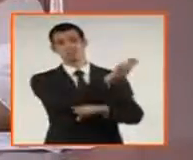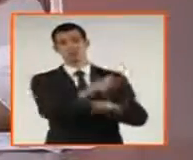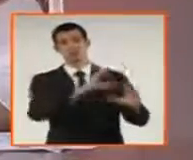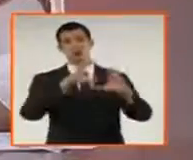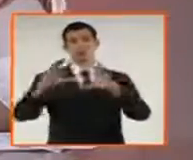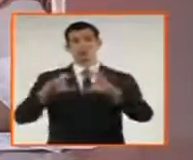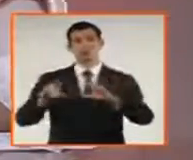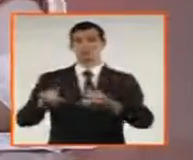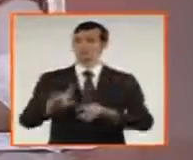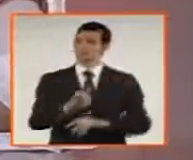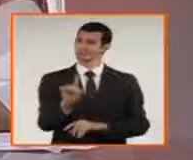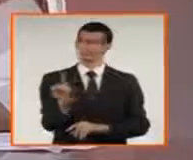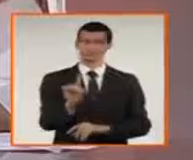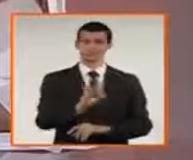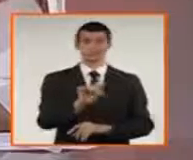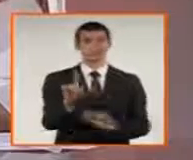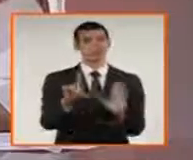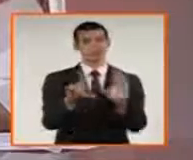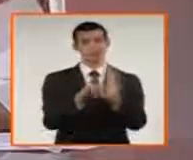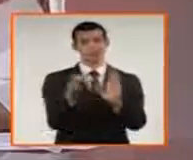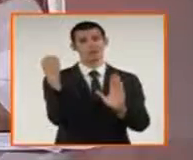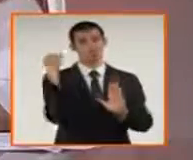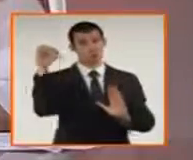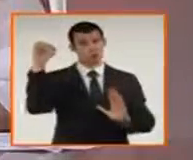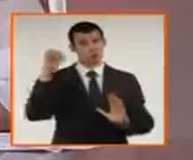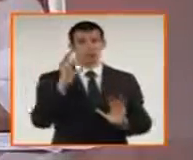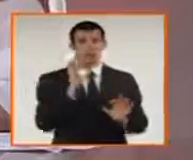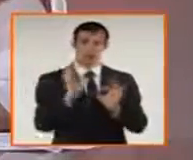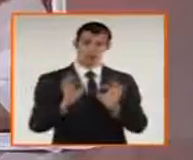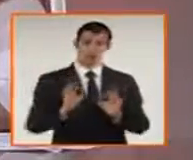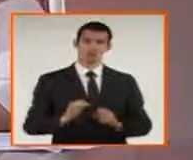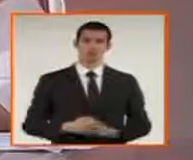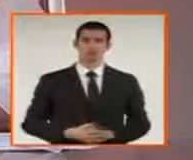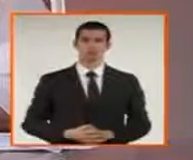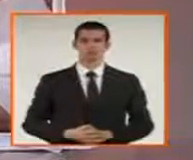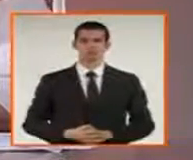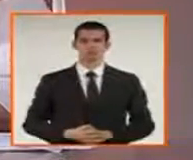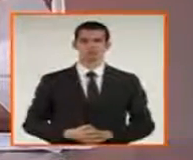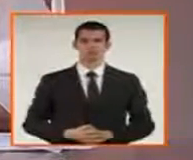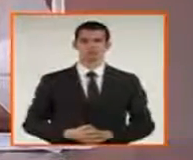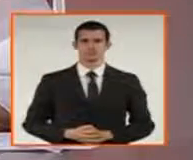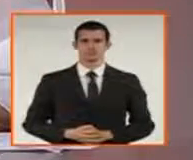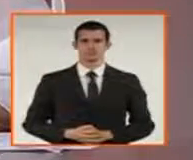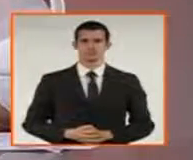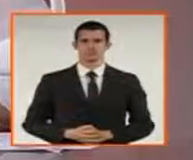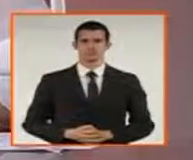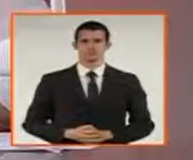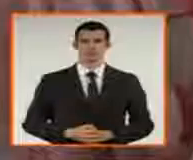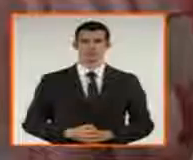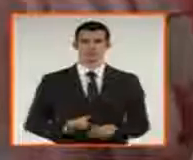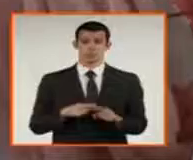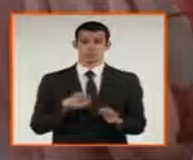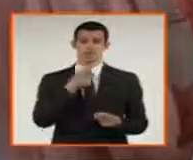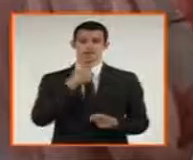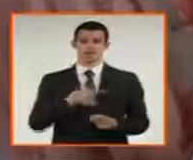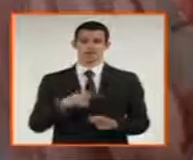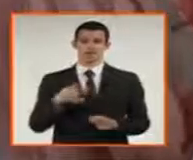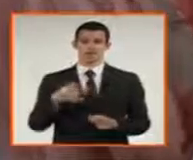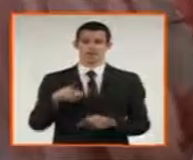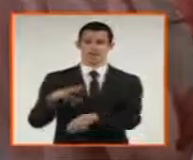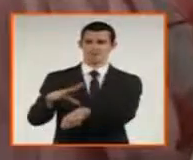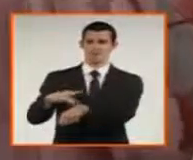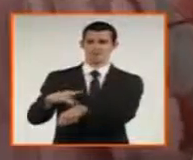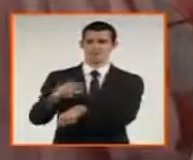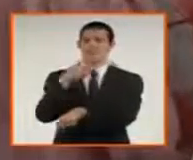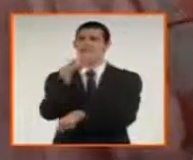comunicación con el resto del grupo familiar. Eso, que no se convierte en rehén, por ejemplo, de alguien que lo esté cuidando, ya más nadie